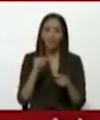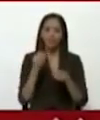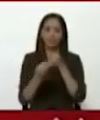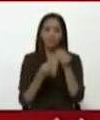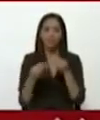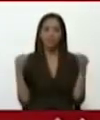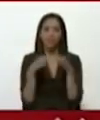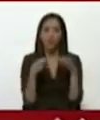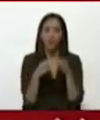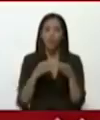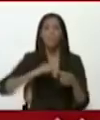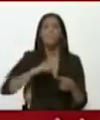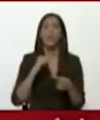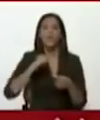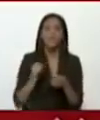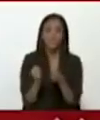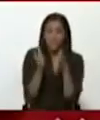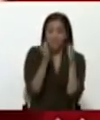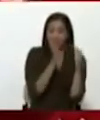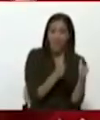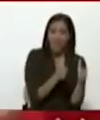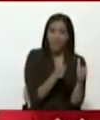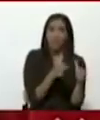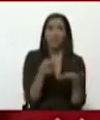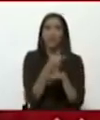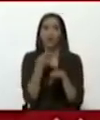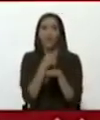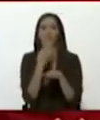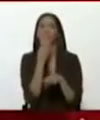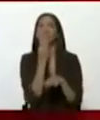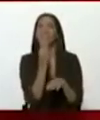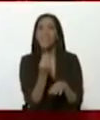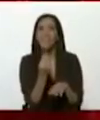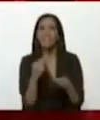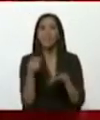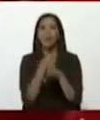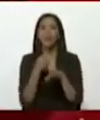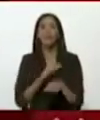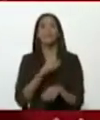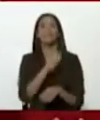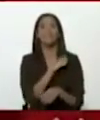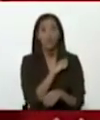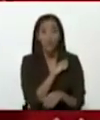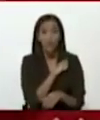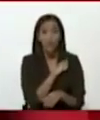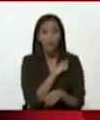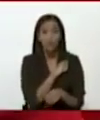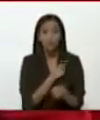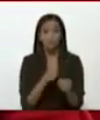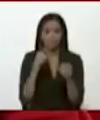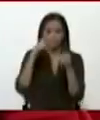cuerpo parapolicial con el gobierno israelí y el gobierno español.